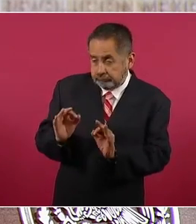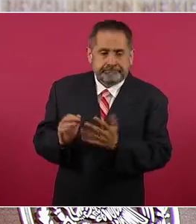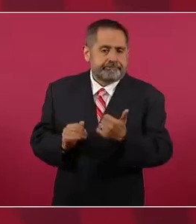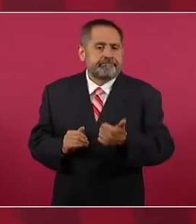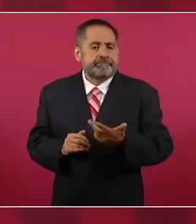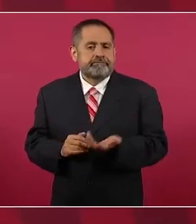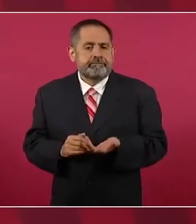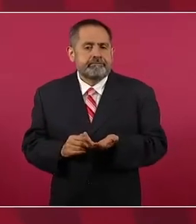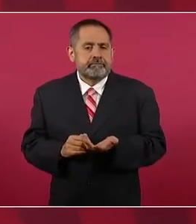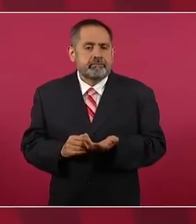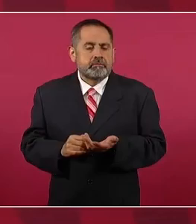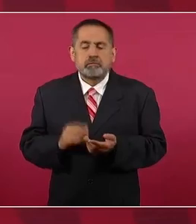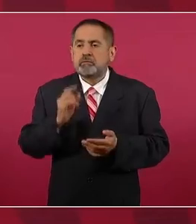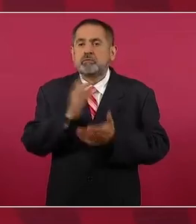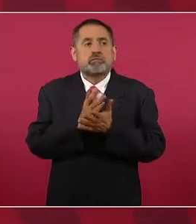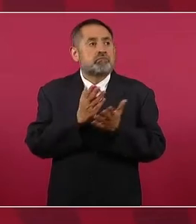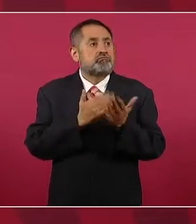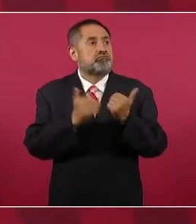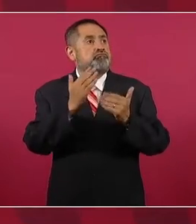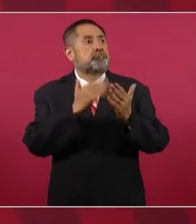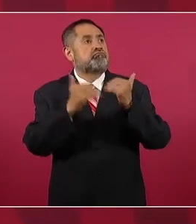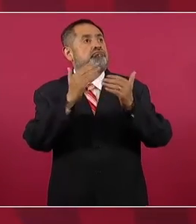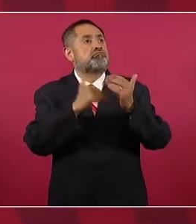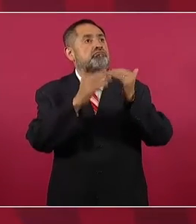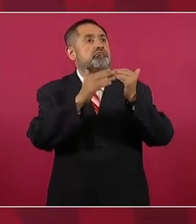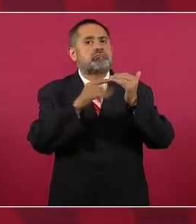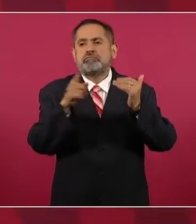No es nada más progreso